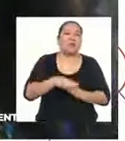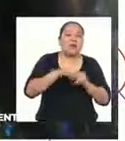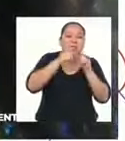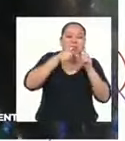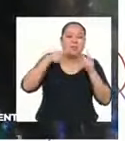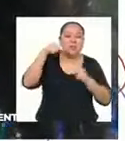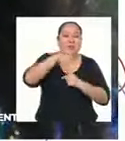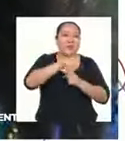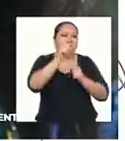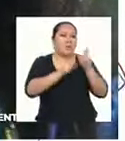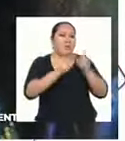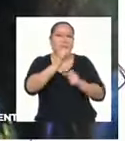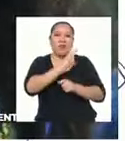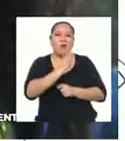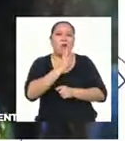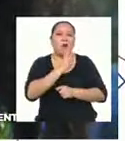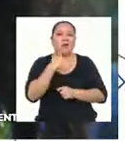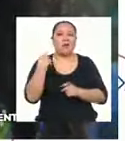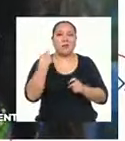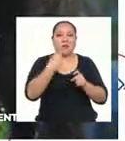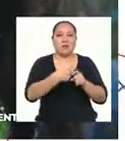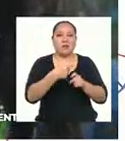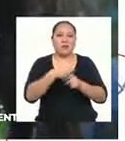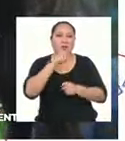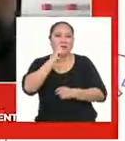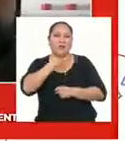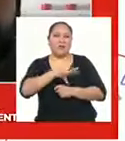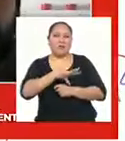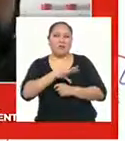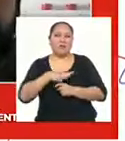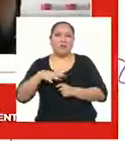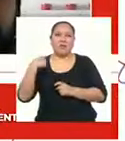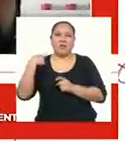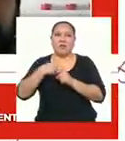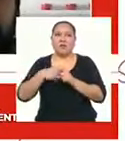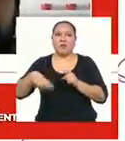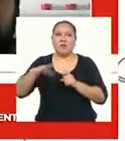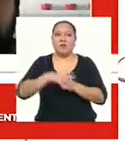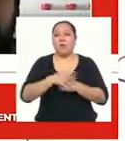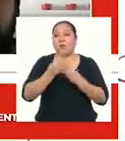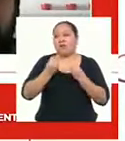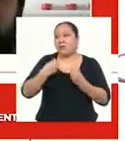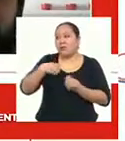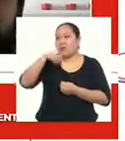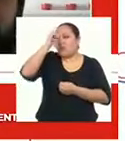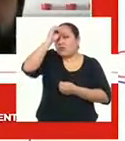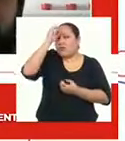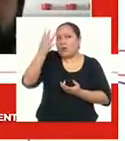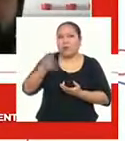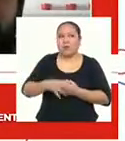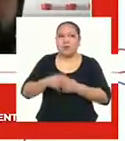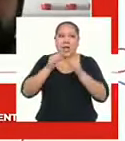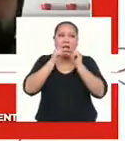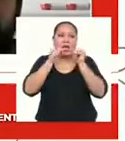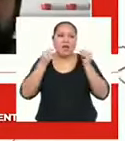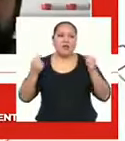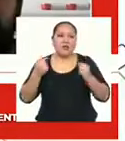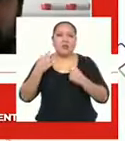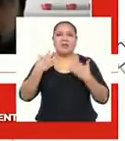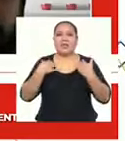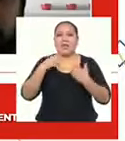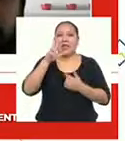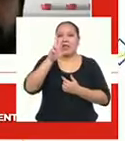contra aquellos que no hablan un castellano, llamémosle estándar. Muchos de nosotros no sabemos que el quechua tiene tres